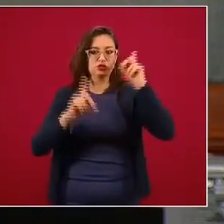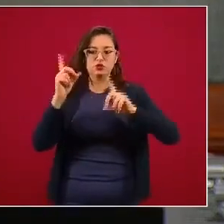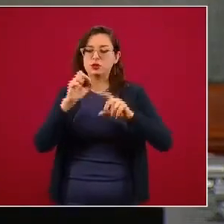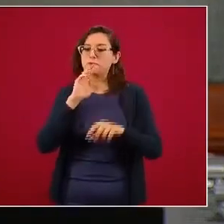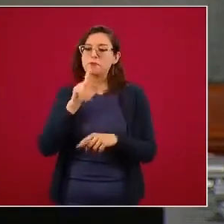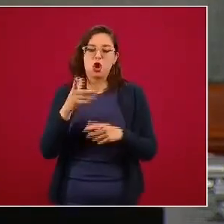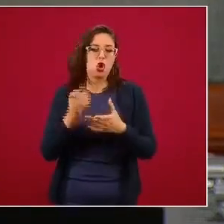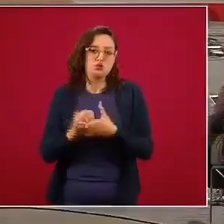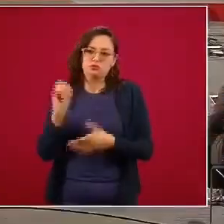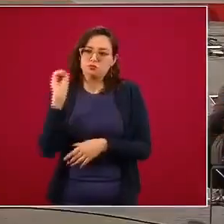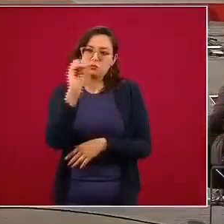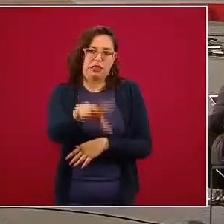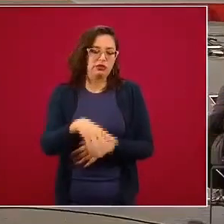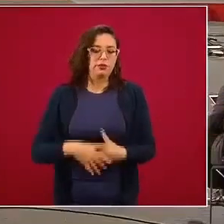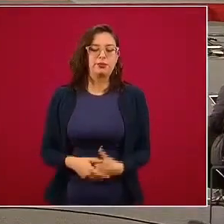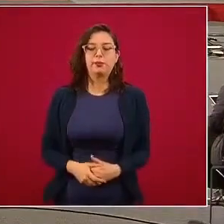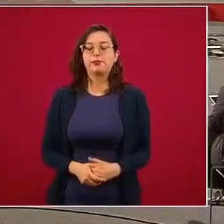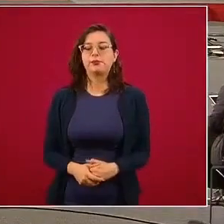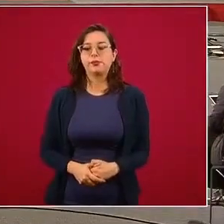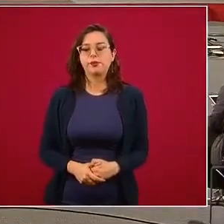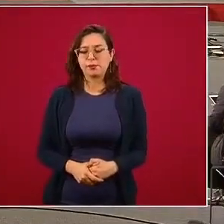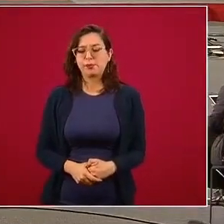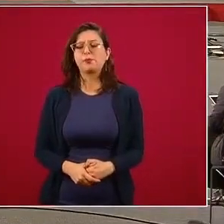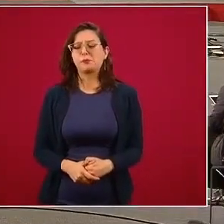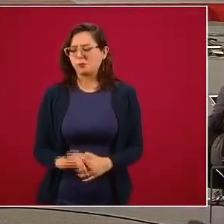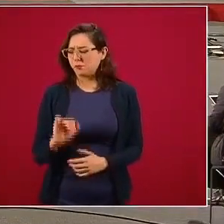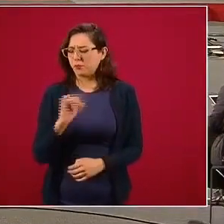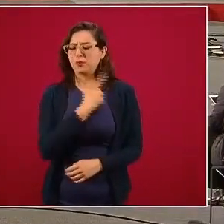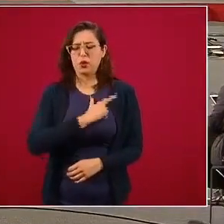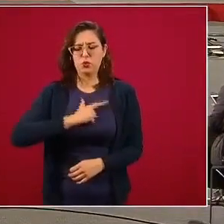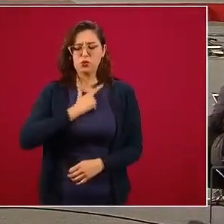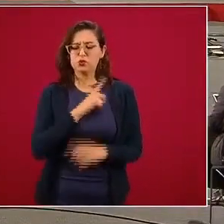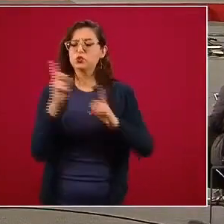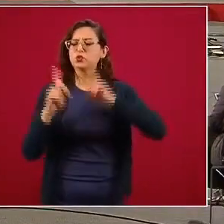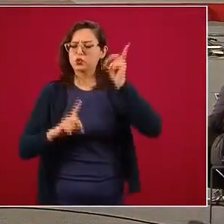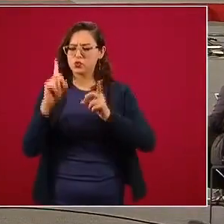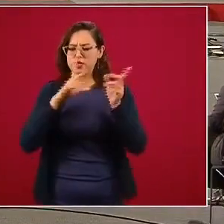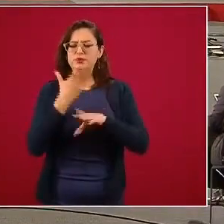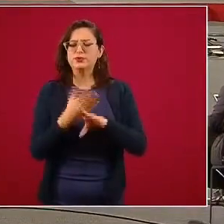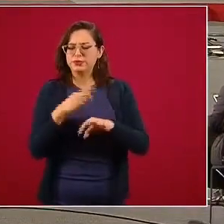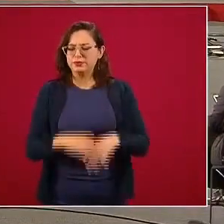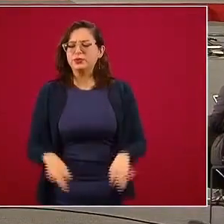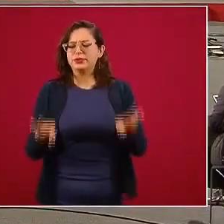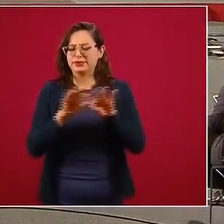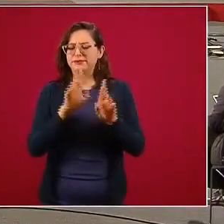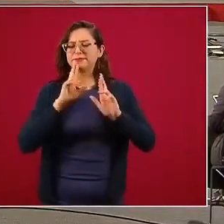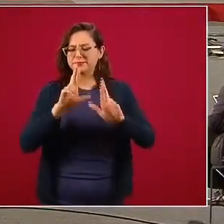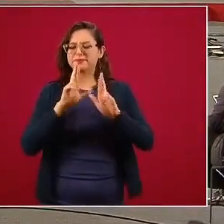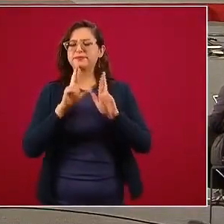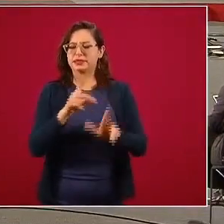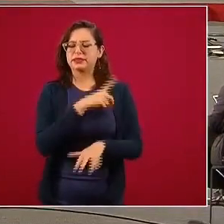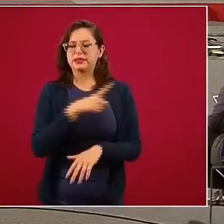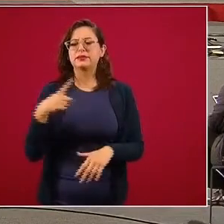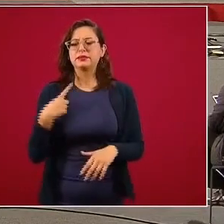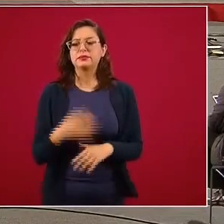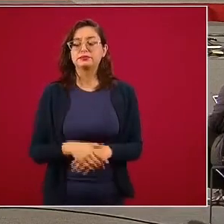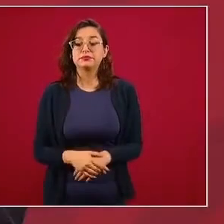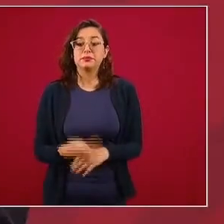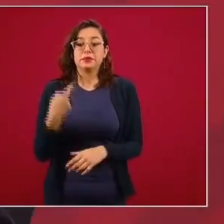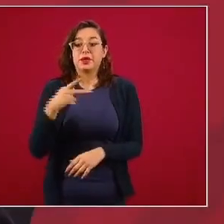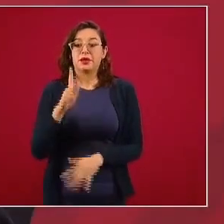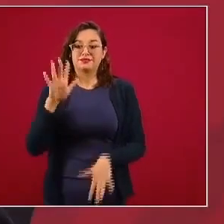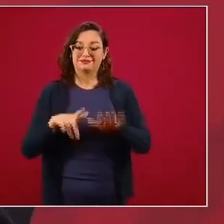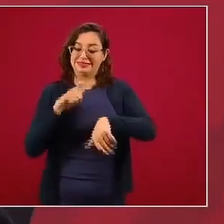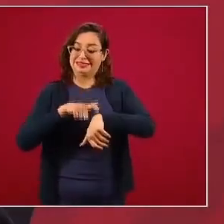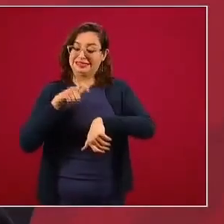llegar por… ¿Cómo no? Gracias. No, con mucho gusto. Todas las dudas son relevantes y en la medida de lo posible hay que atenderlas. La única limitación es cuando se